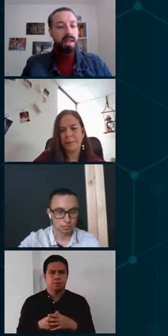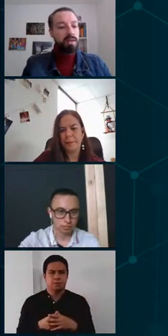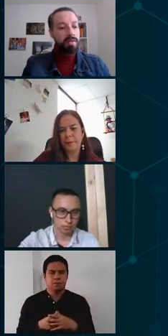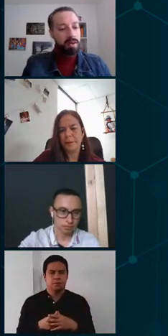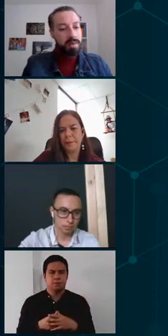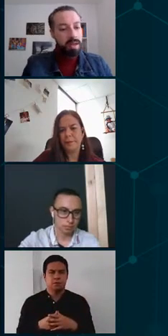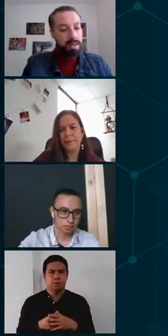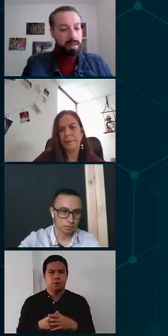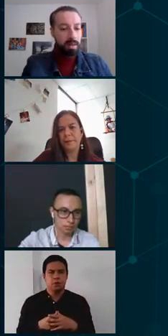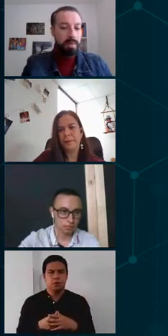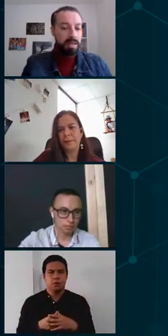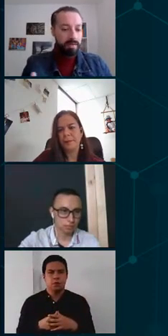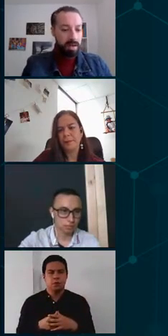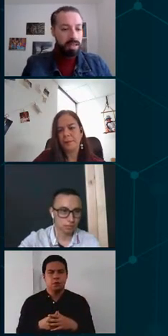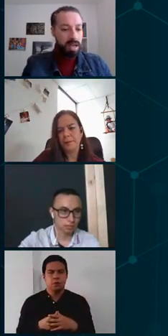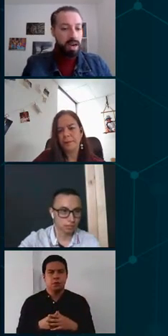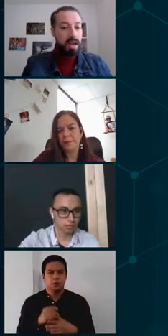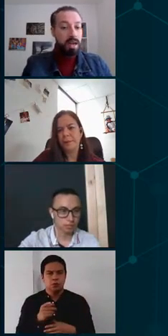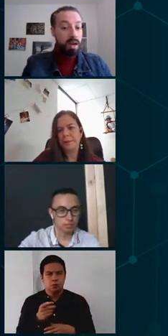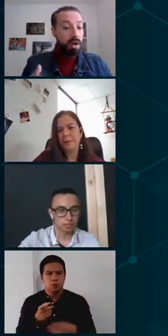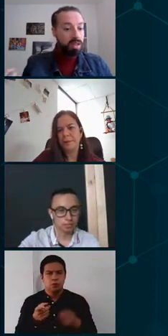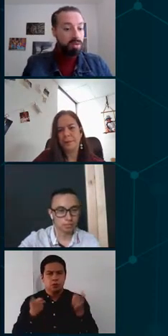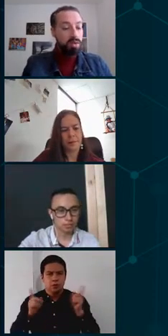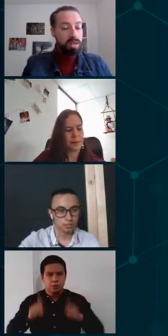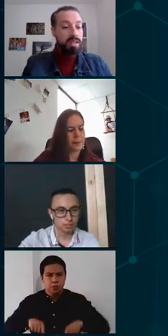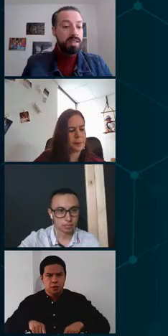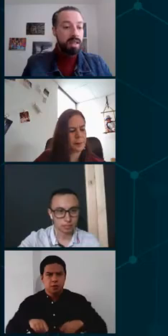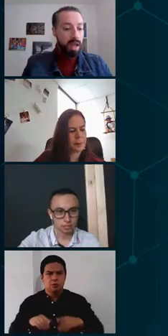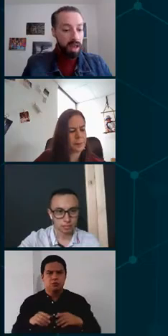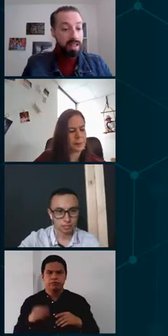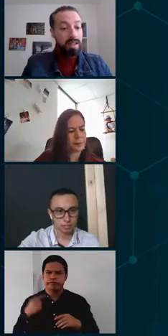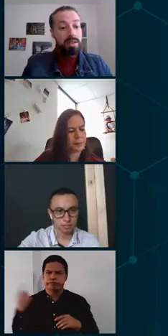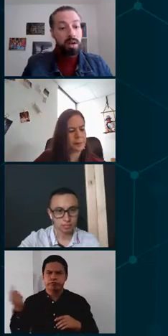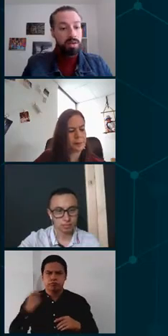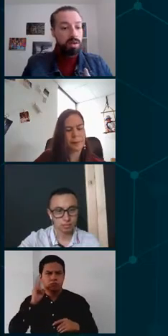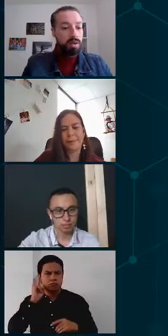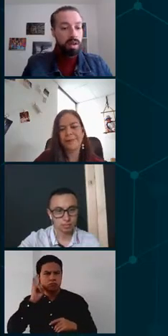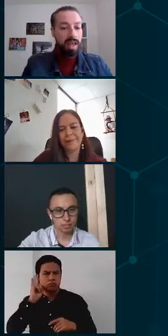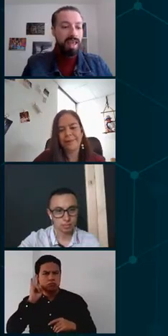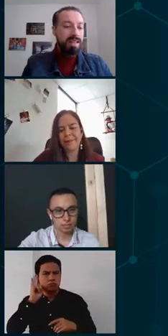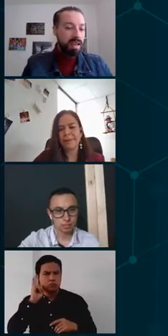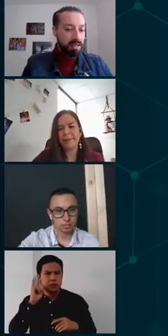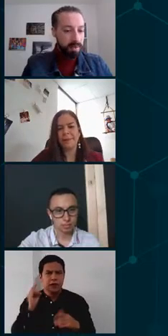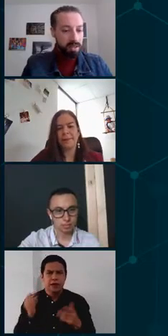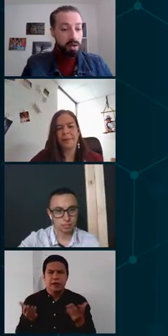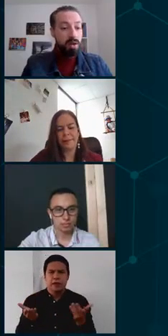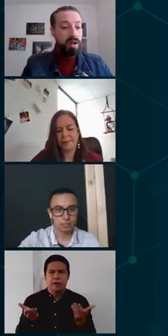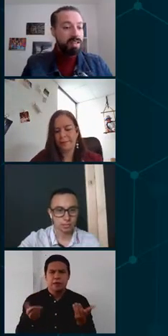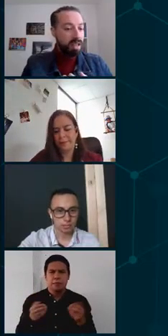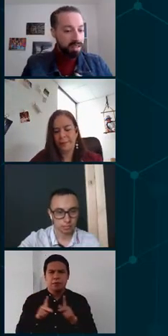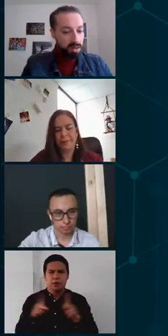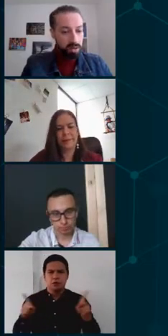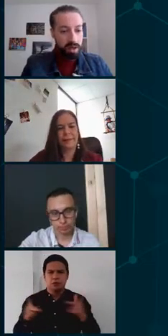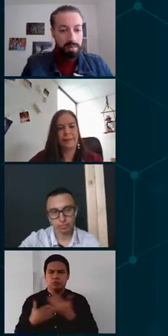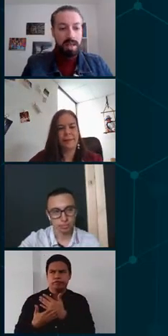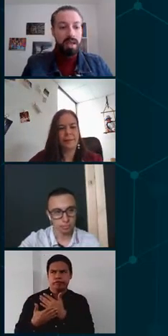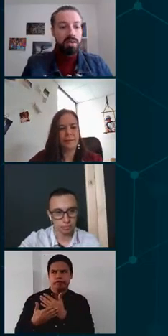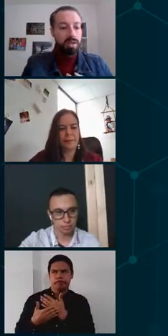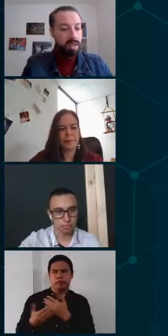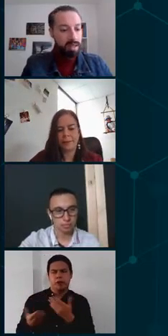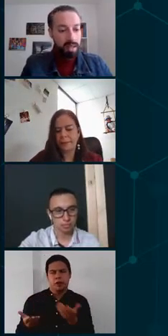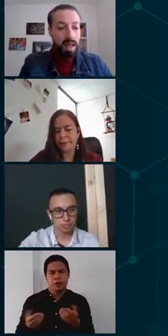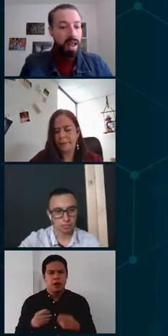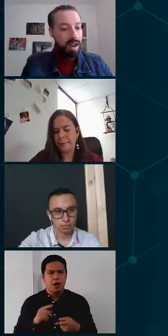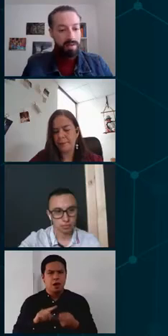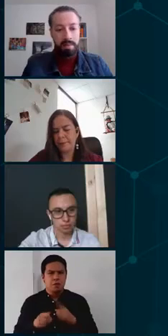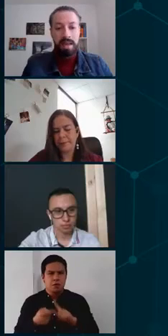que también de alguna forma te puedes referenciar en lo que escuchas en ese entorno. ¿Qué dicen las personas? ¿Qué dicen tus